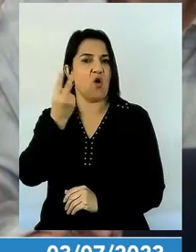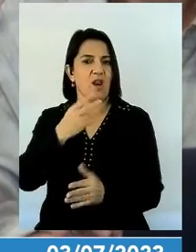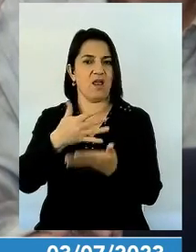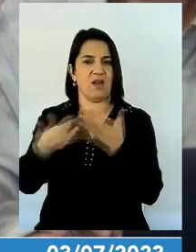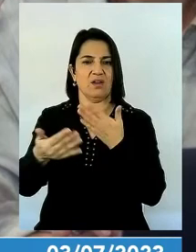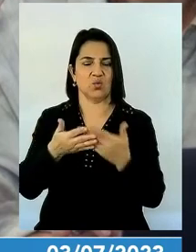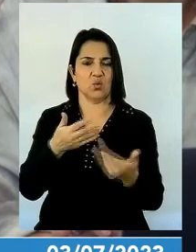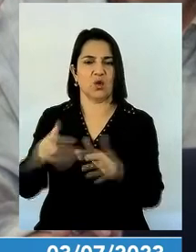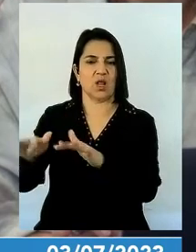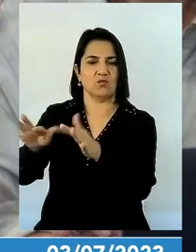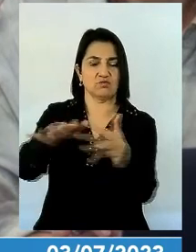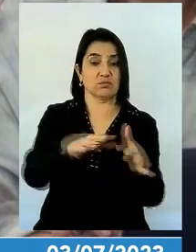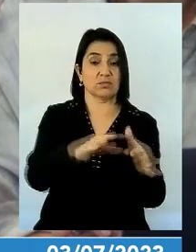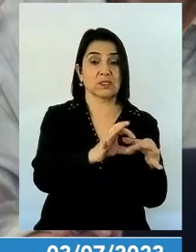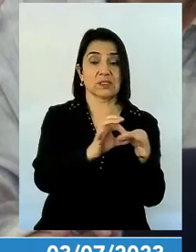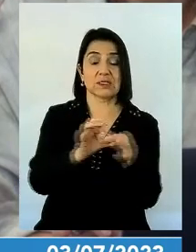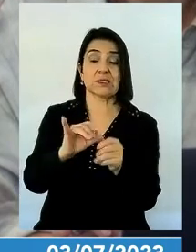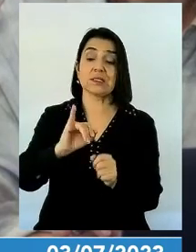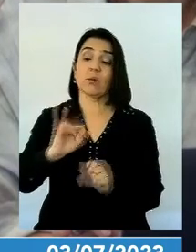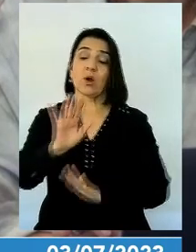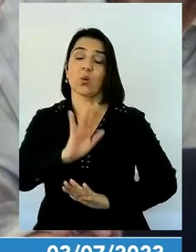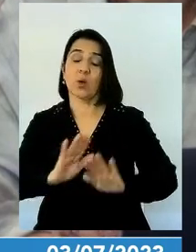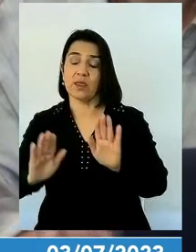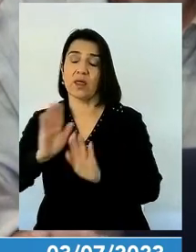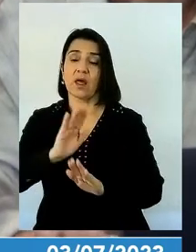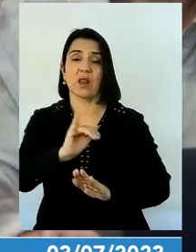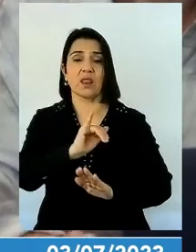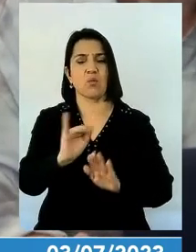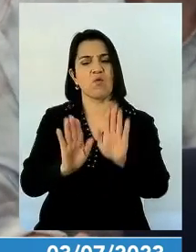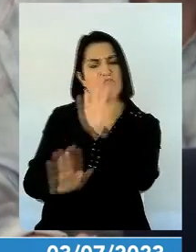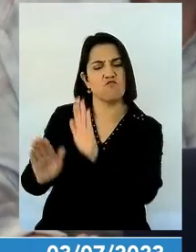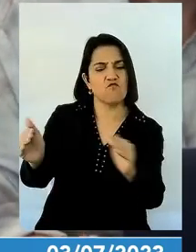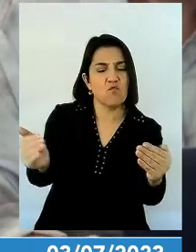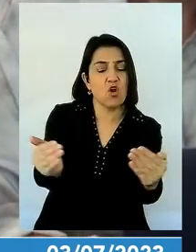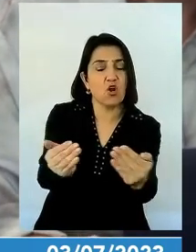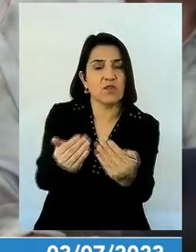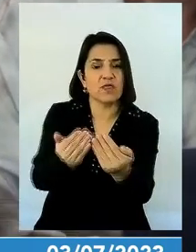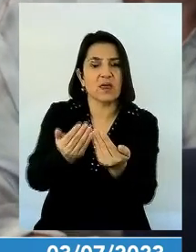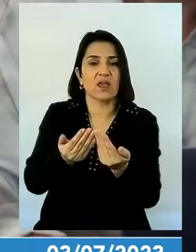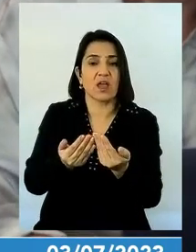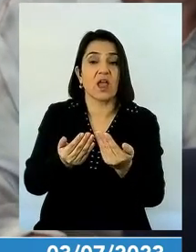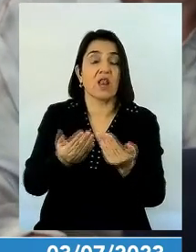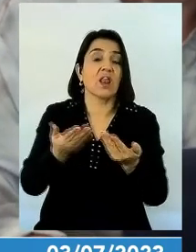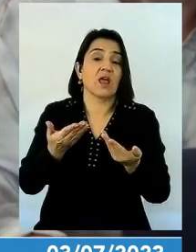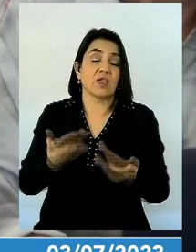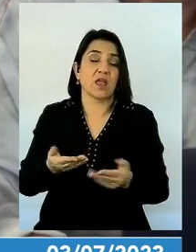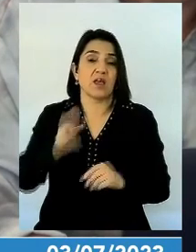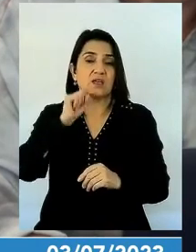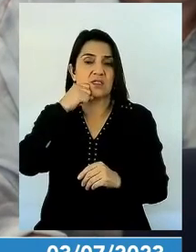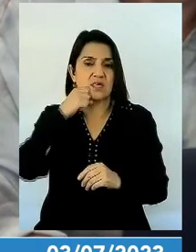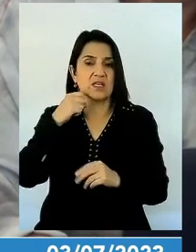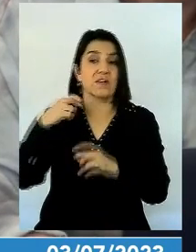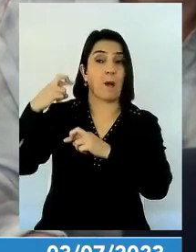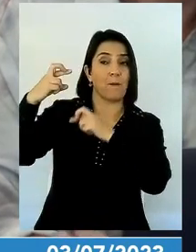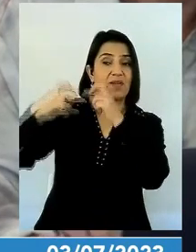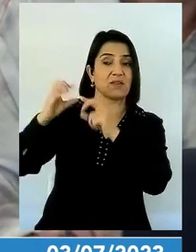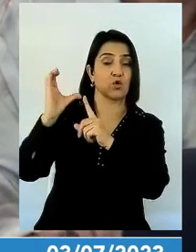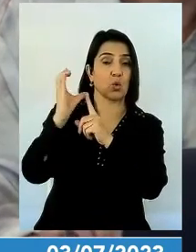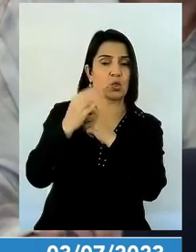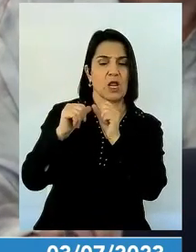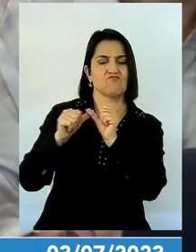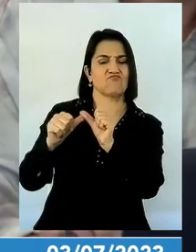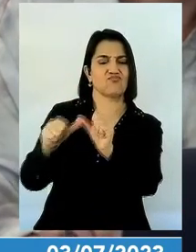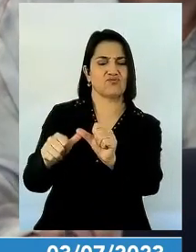cuidarla, va a poder protegerla y podremos aspirar entonces a una conservación del patrimonio cultural. Siguiente, por favor.